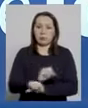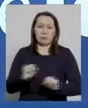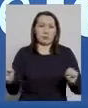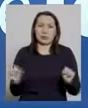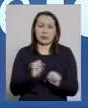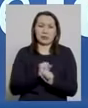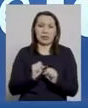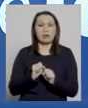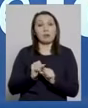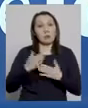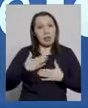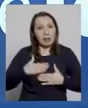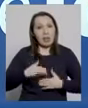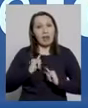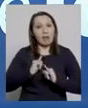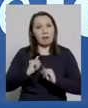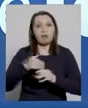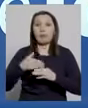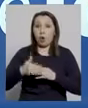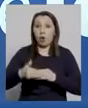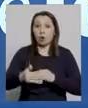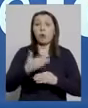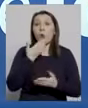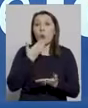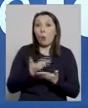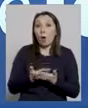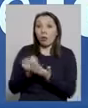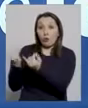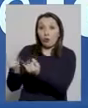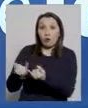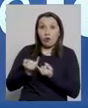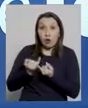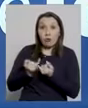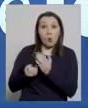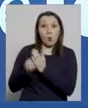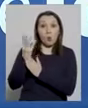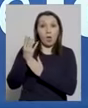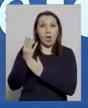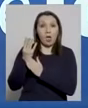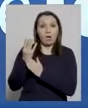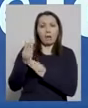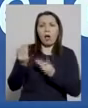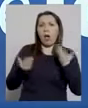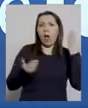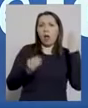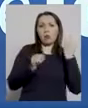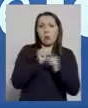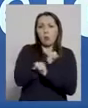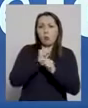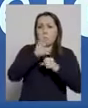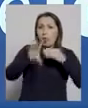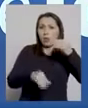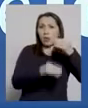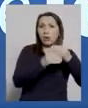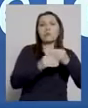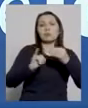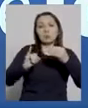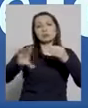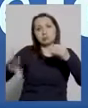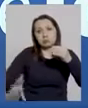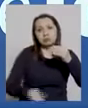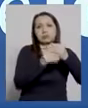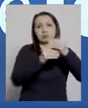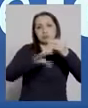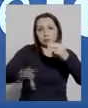que darles la tranquilidad que esto continuará y en la medida que tengamos información de nuevos casos que por un motivo u otro no pudimos incluirlo, lo vamos a ir